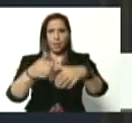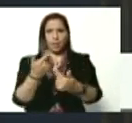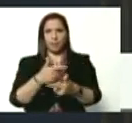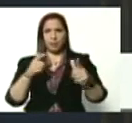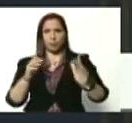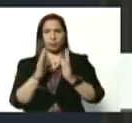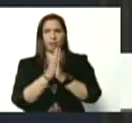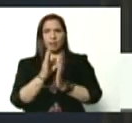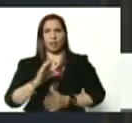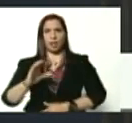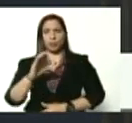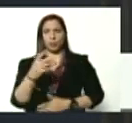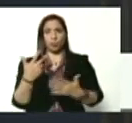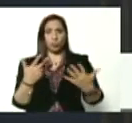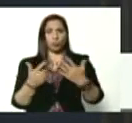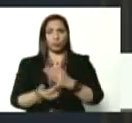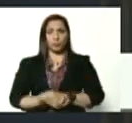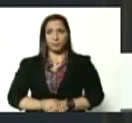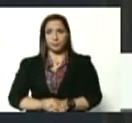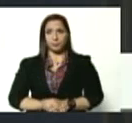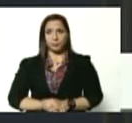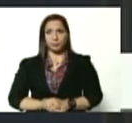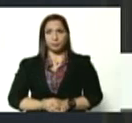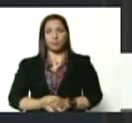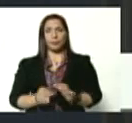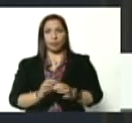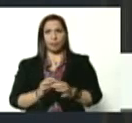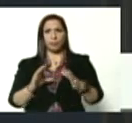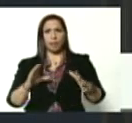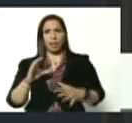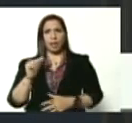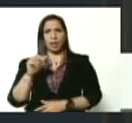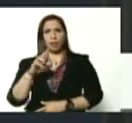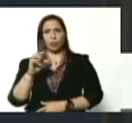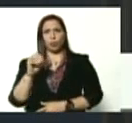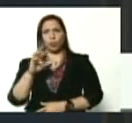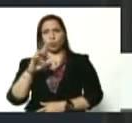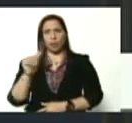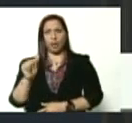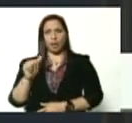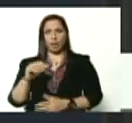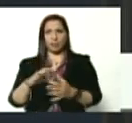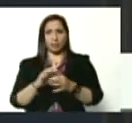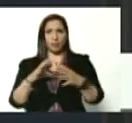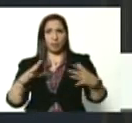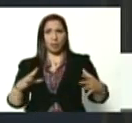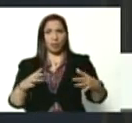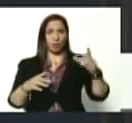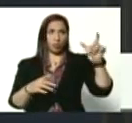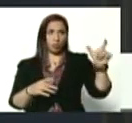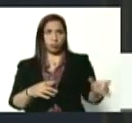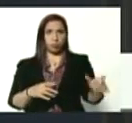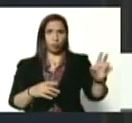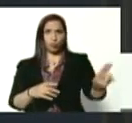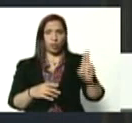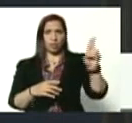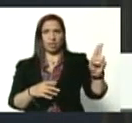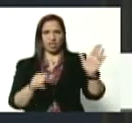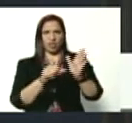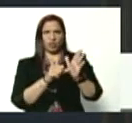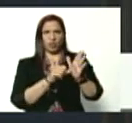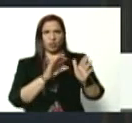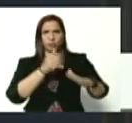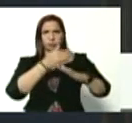el 8 la división en carora la división del general urdaneta entra en carora donde su